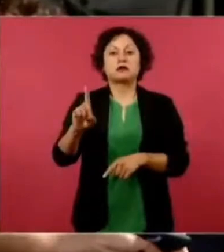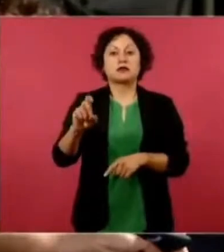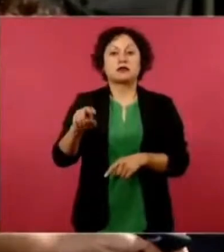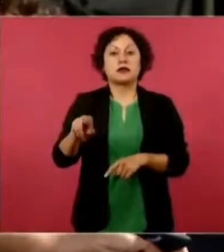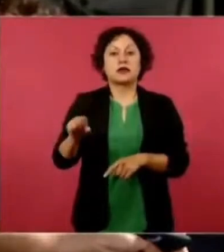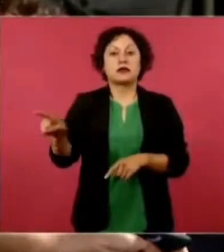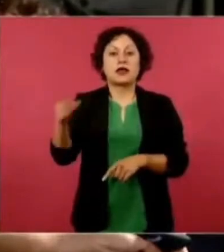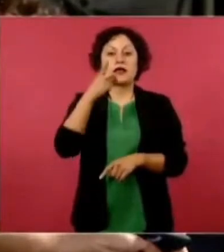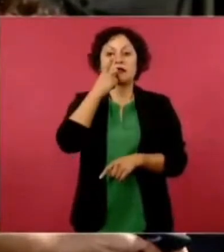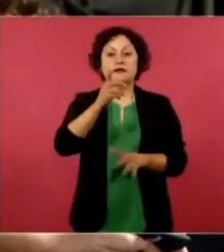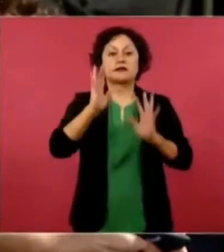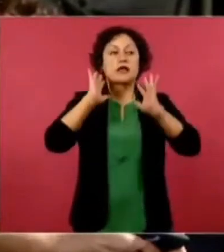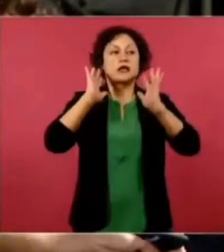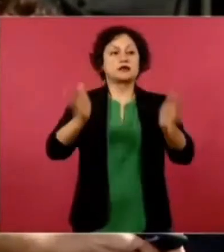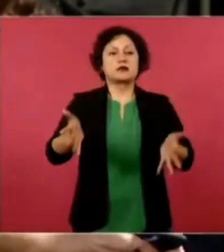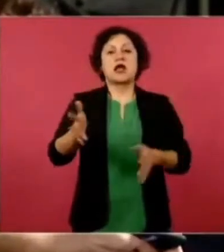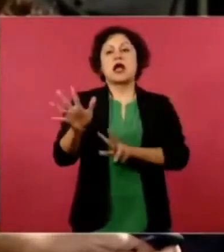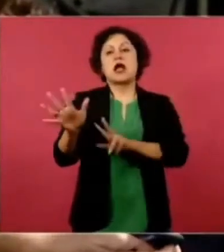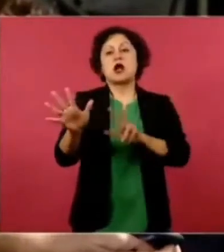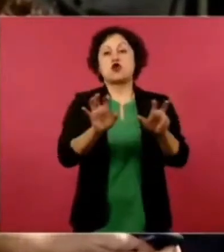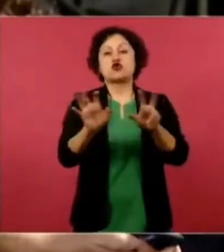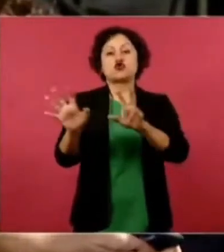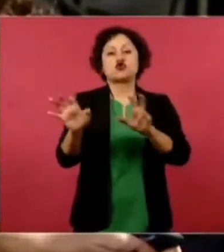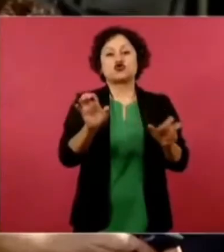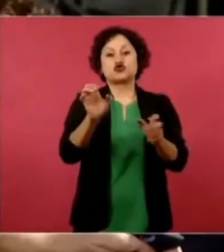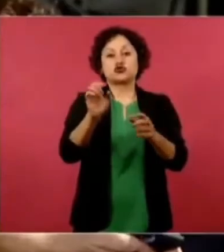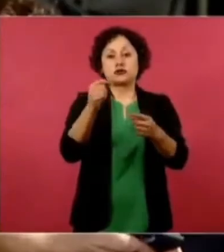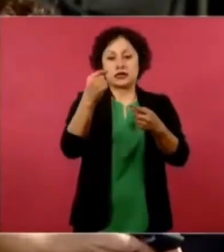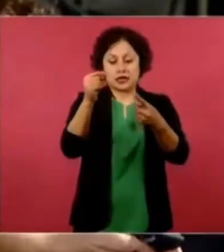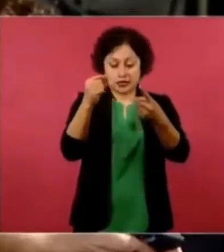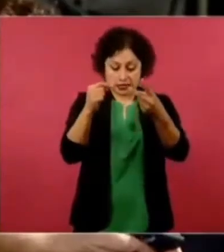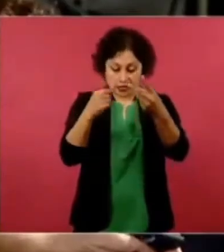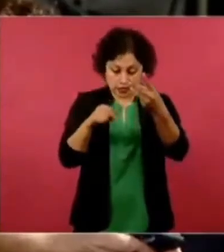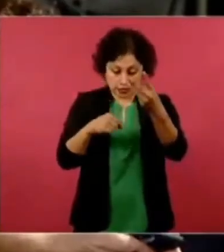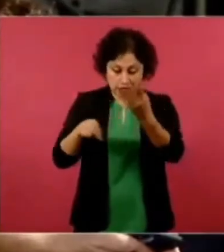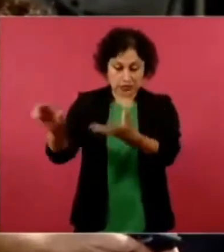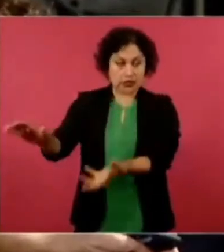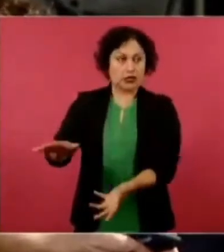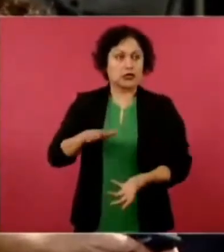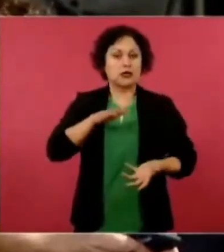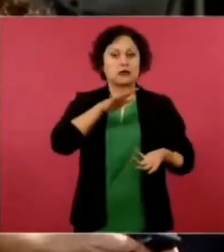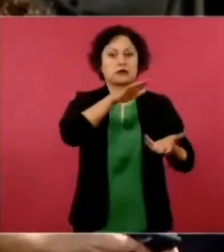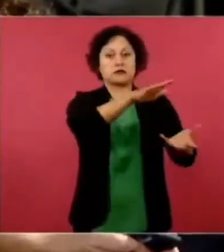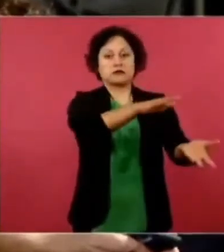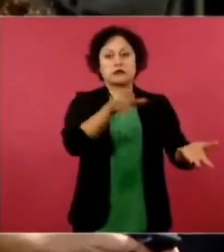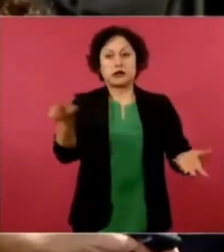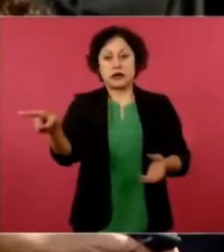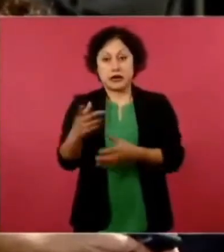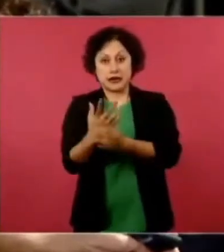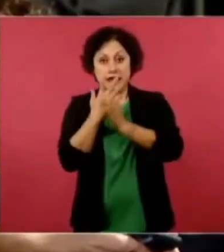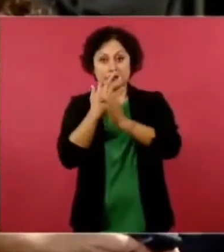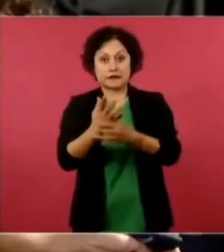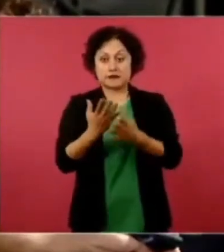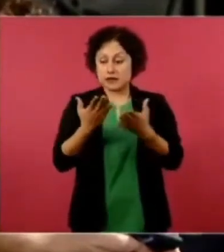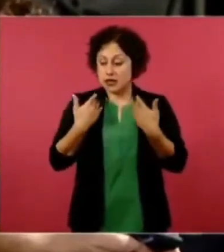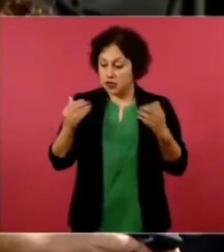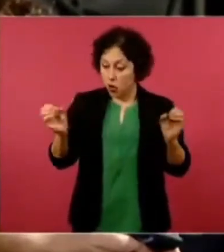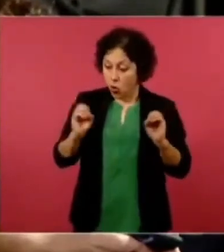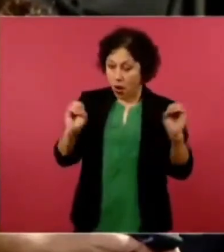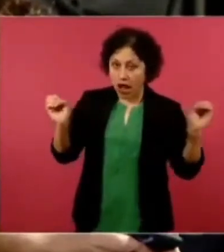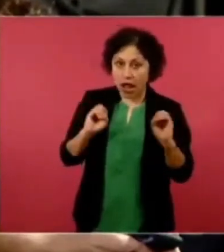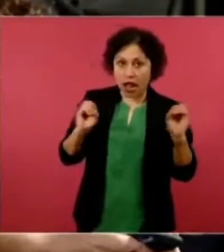los 800 folios que dicen que es lo que tienen y que no tienen más y faltan esos 800